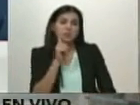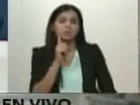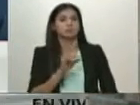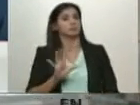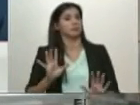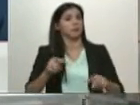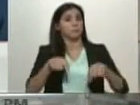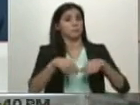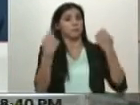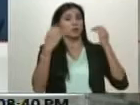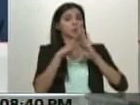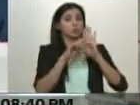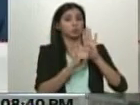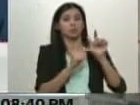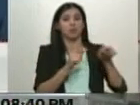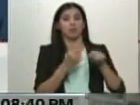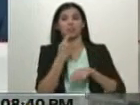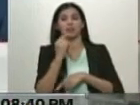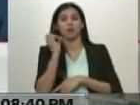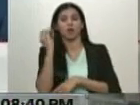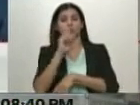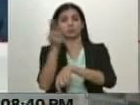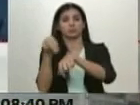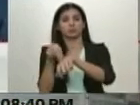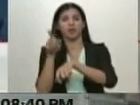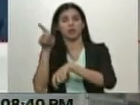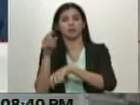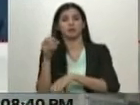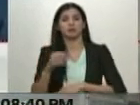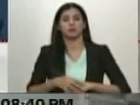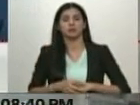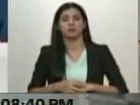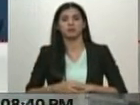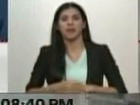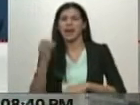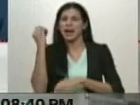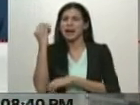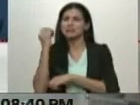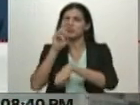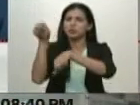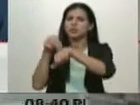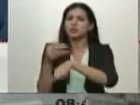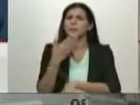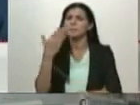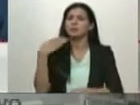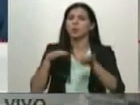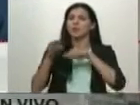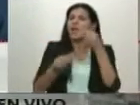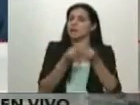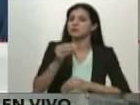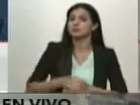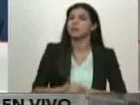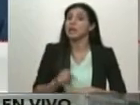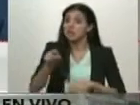inconstitucionalmente, en la Asamblea Nacional, porque lo que hizo la Asamblea Nacional el jueves pasado fue